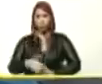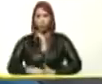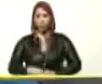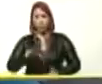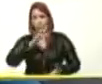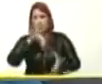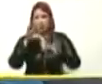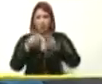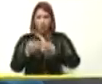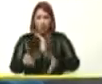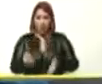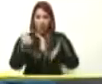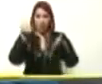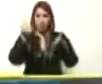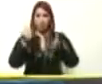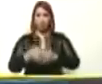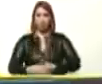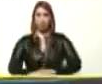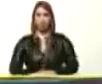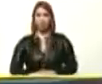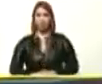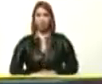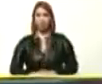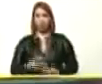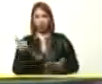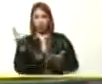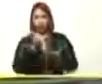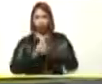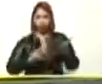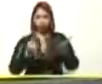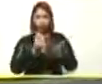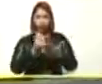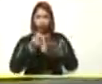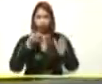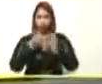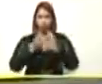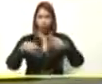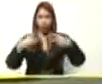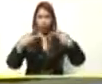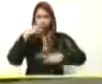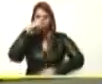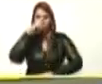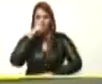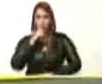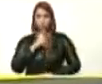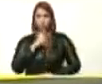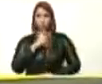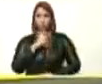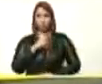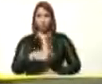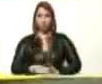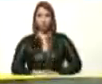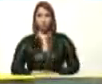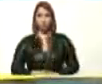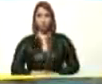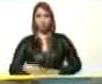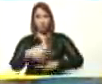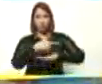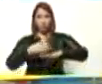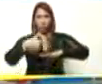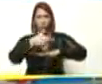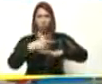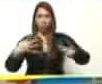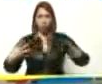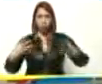los CLAP y para ir diseñando lo que es la nueva época del gobernar con el